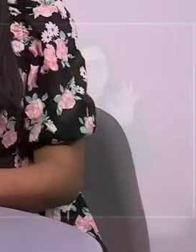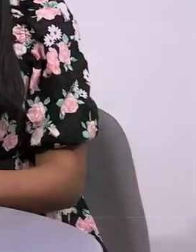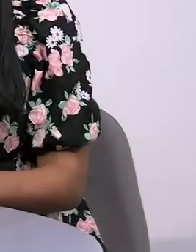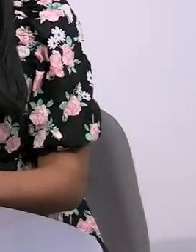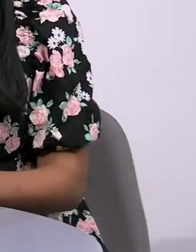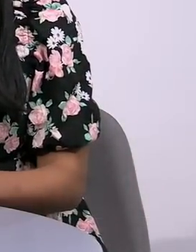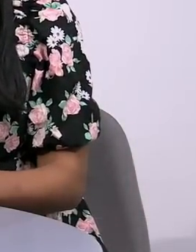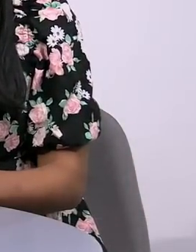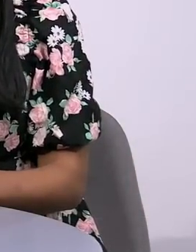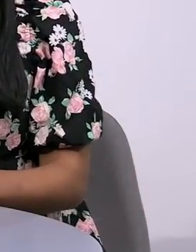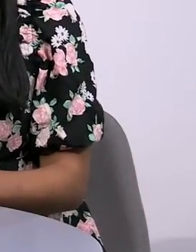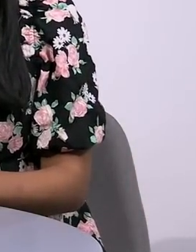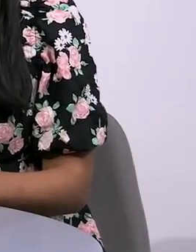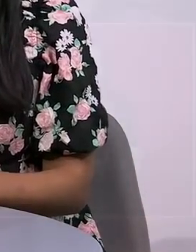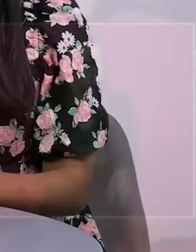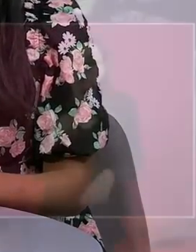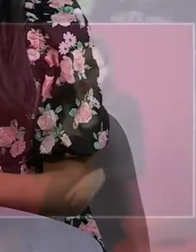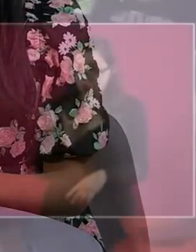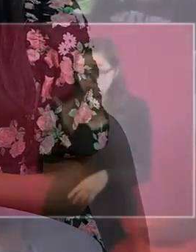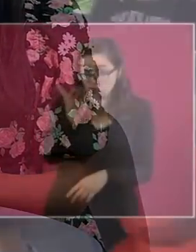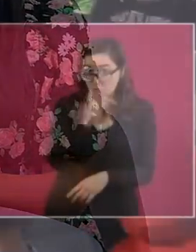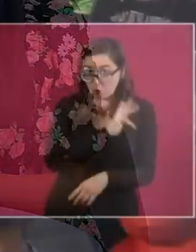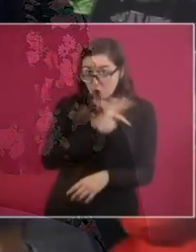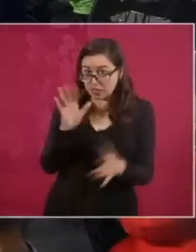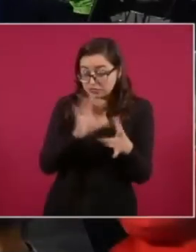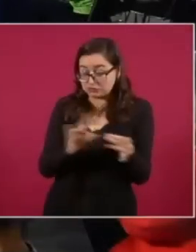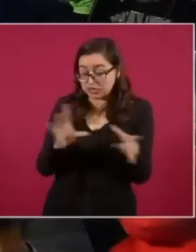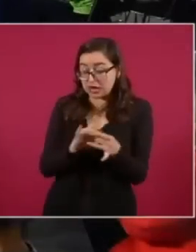lo que dijo el presidente el día martes. Muy